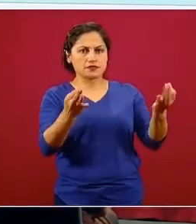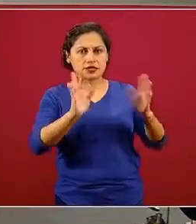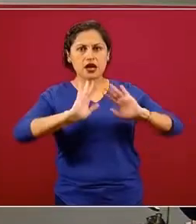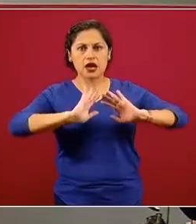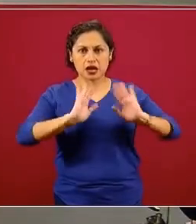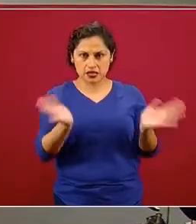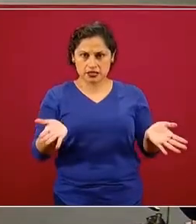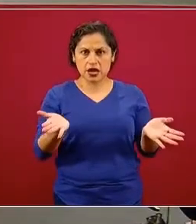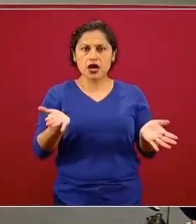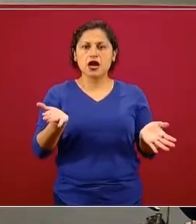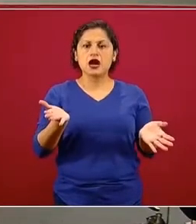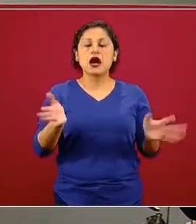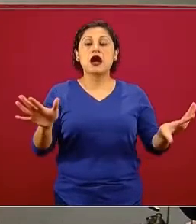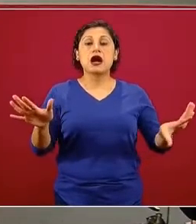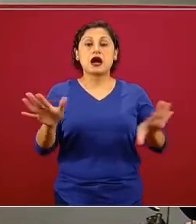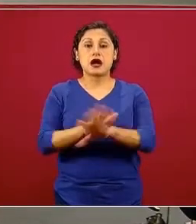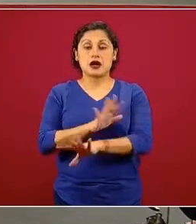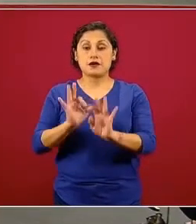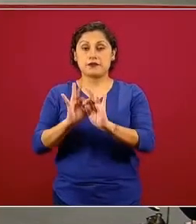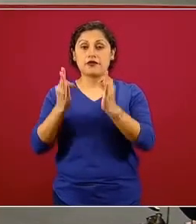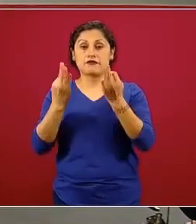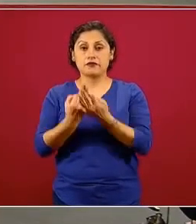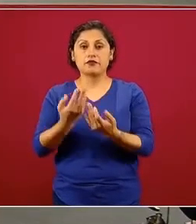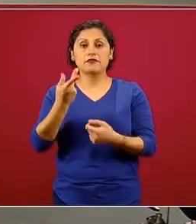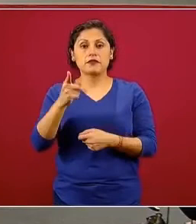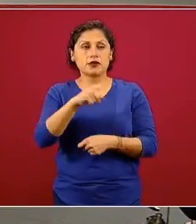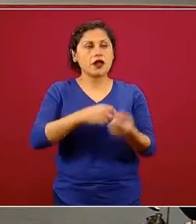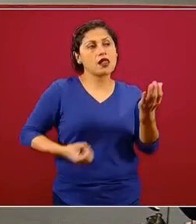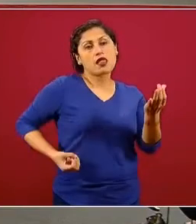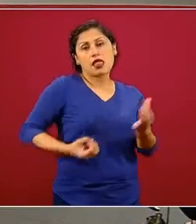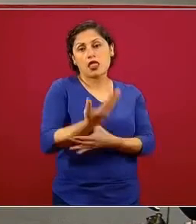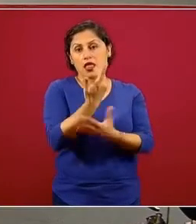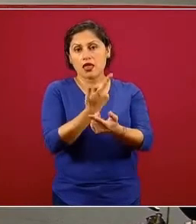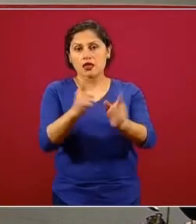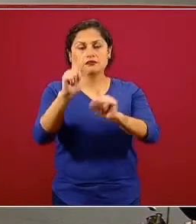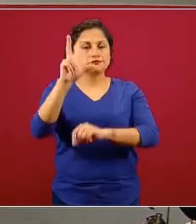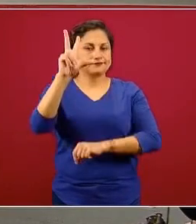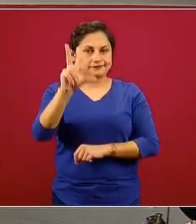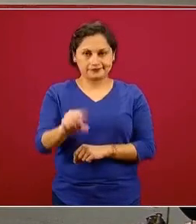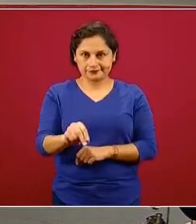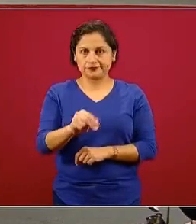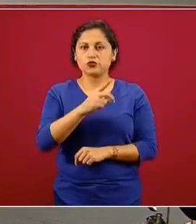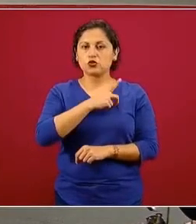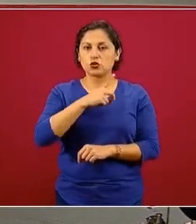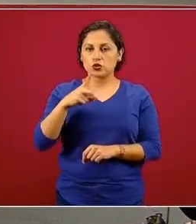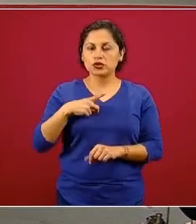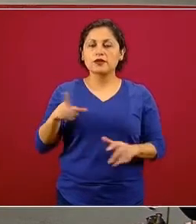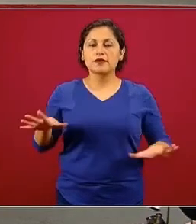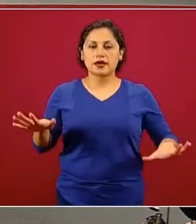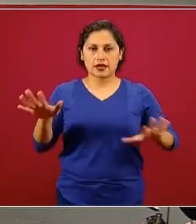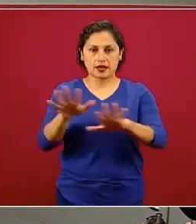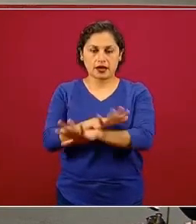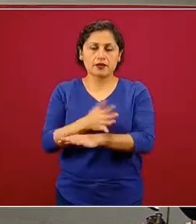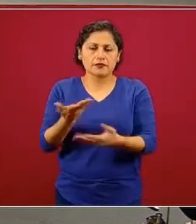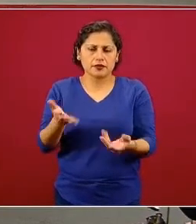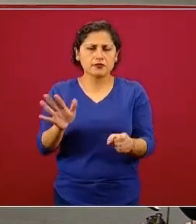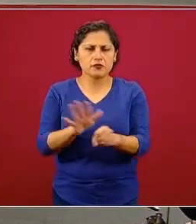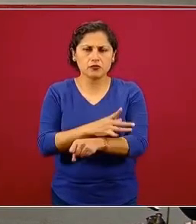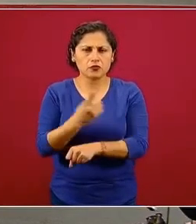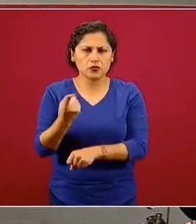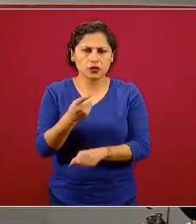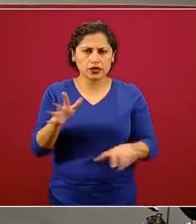que cambie el esquema de prevención, el esquema de mitigación. Lo que implica es que debido a que en cada